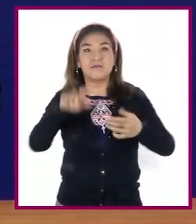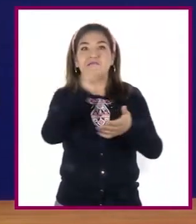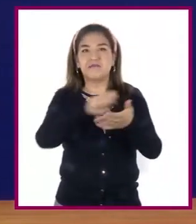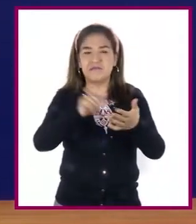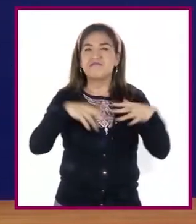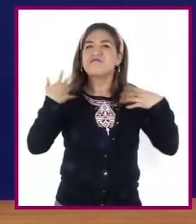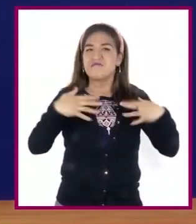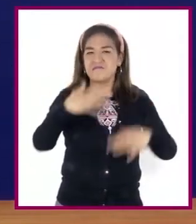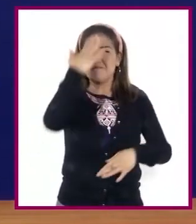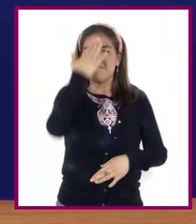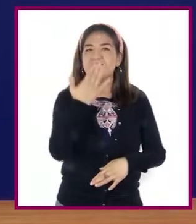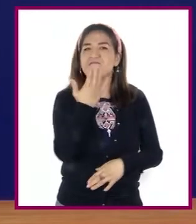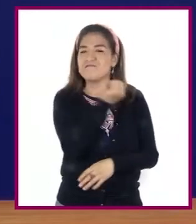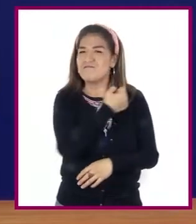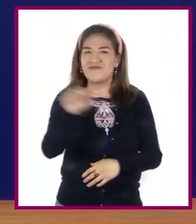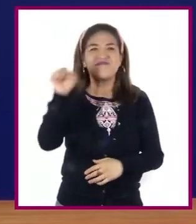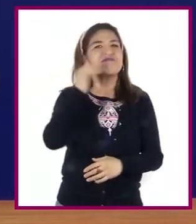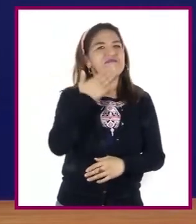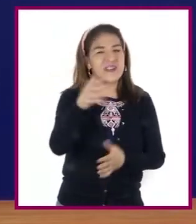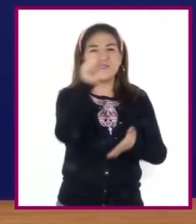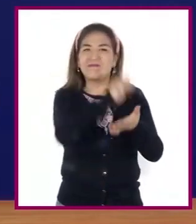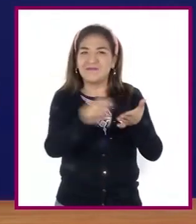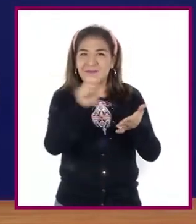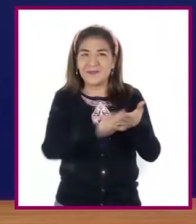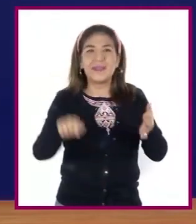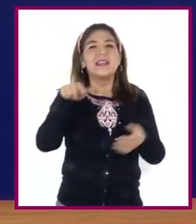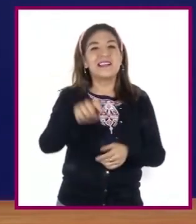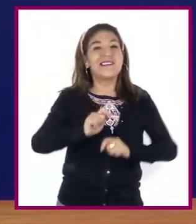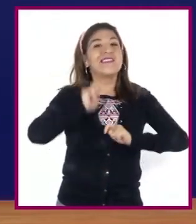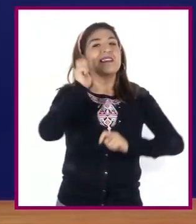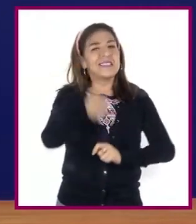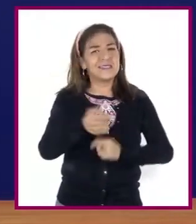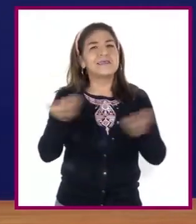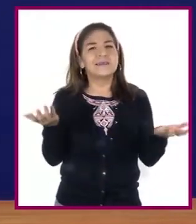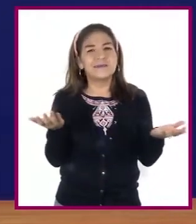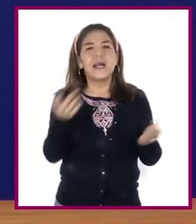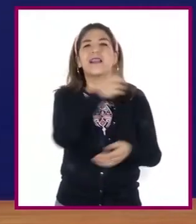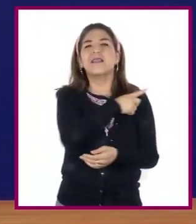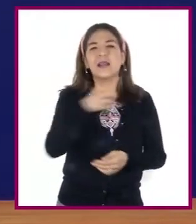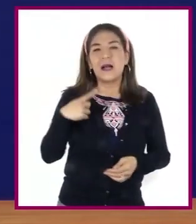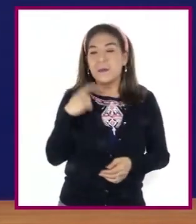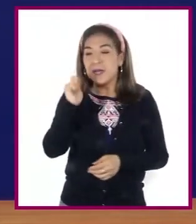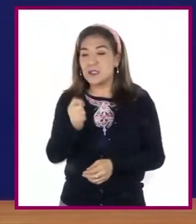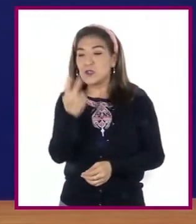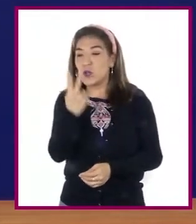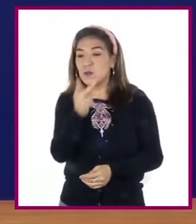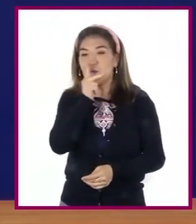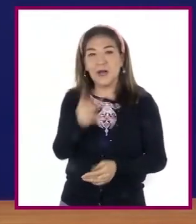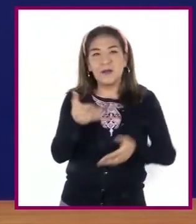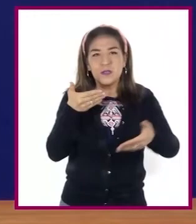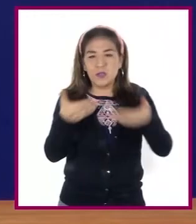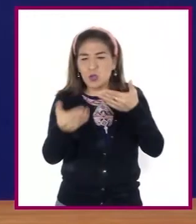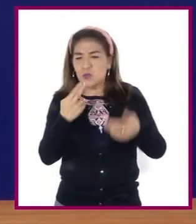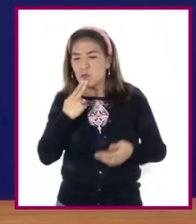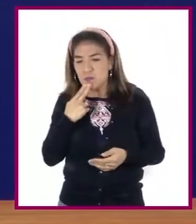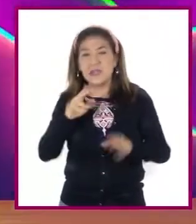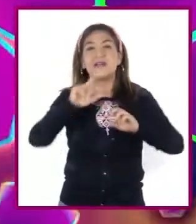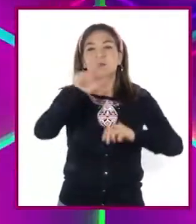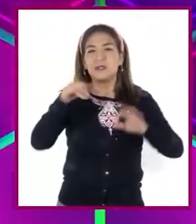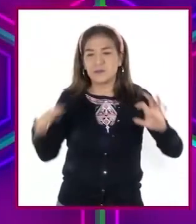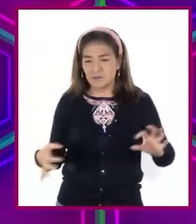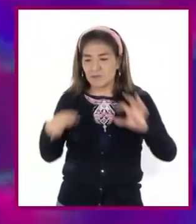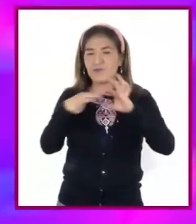talento muy especial, pero muchas veces ese talento reside en encontrar dos palabras usuales y juntarlas de manera